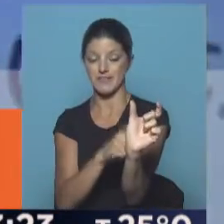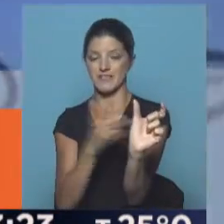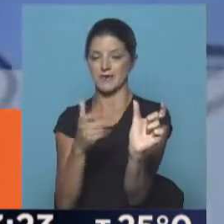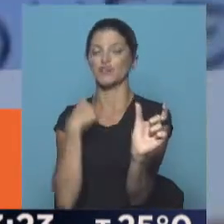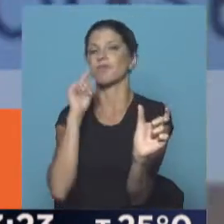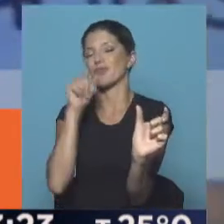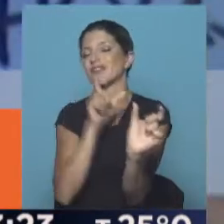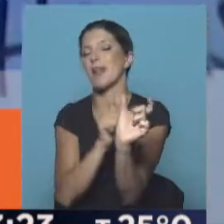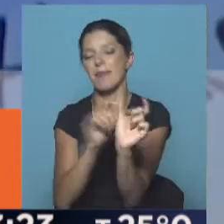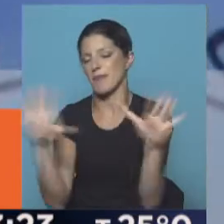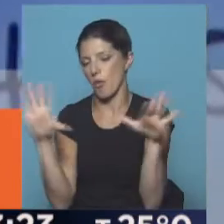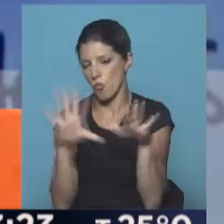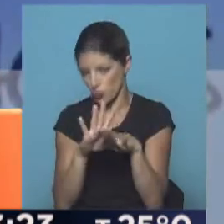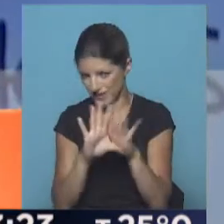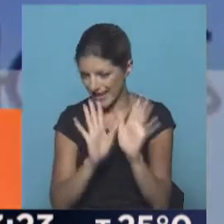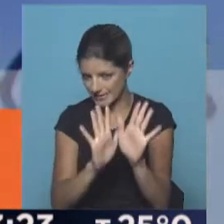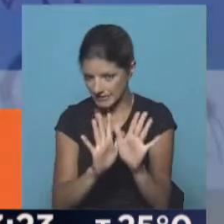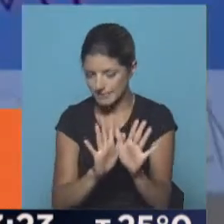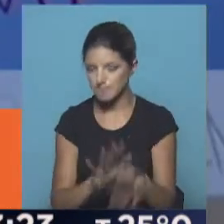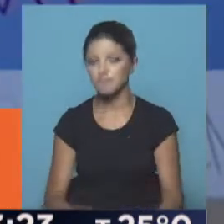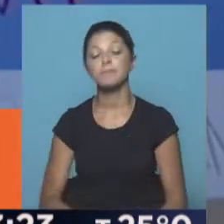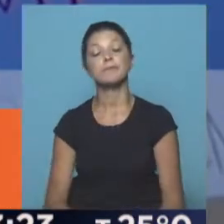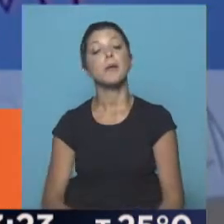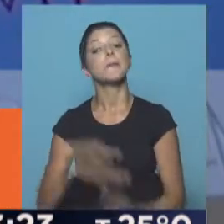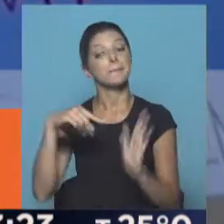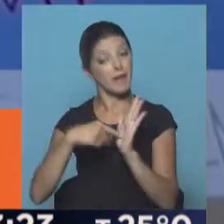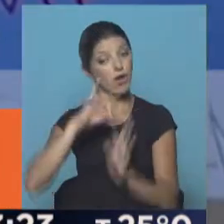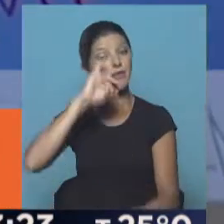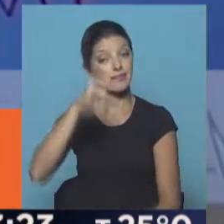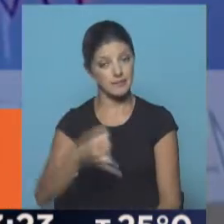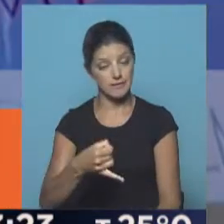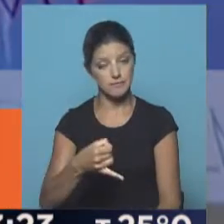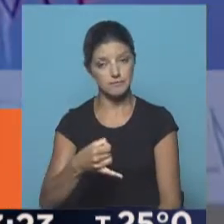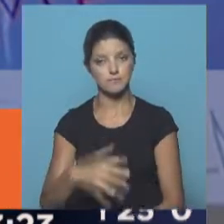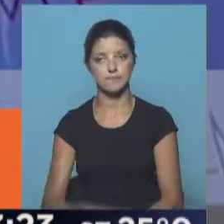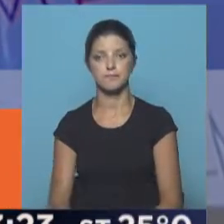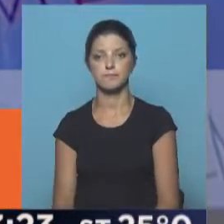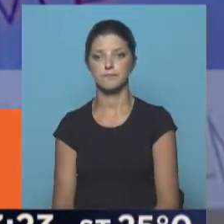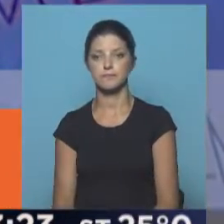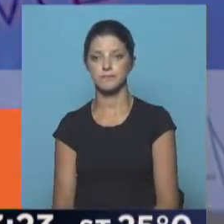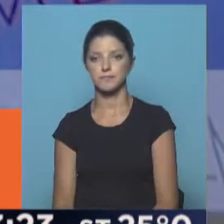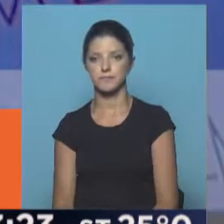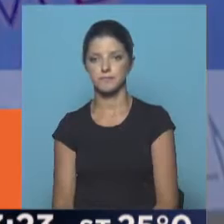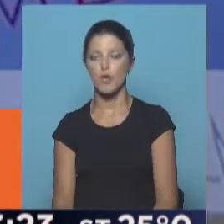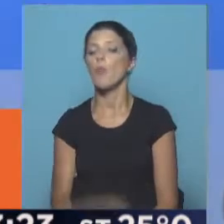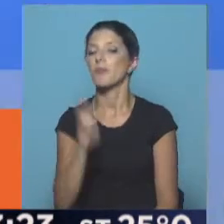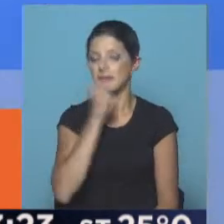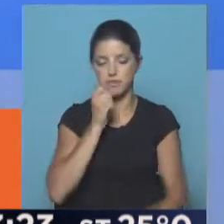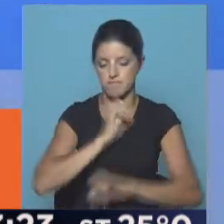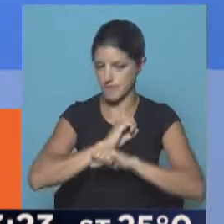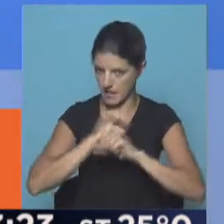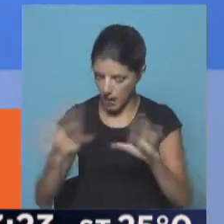Yo no sé si utilizaría la expresión apocalipsis, sí utilizaría expresiones como gravedad,